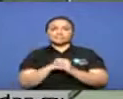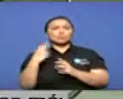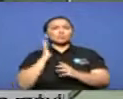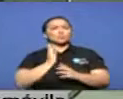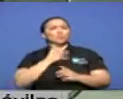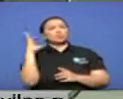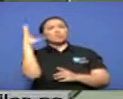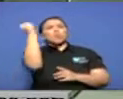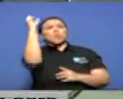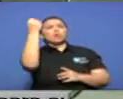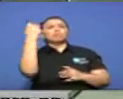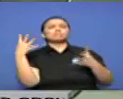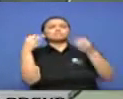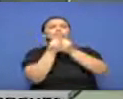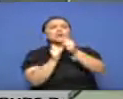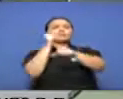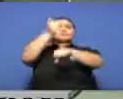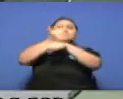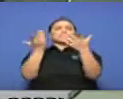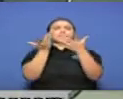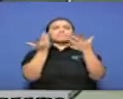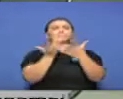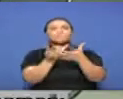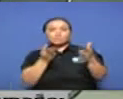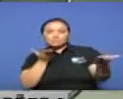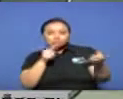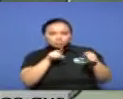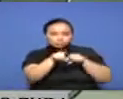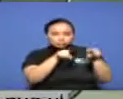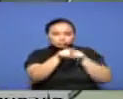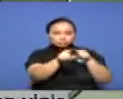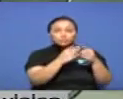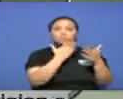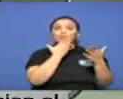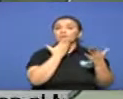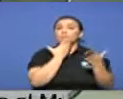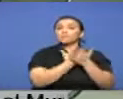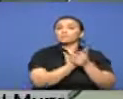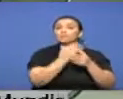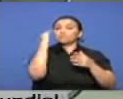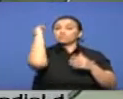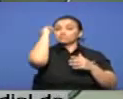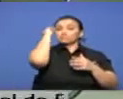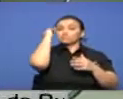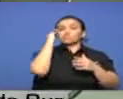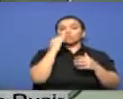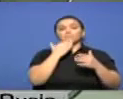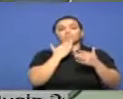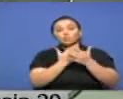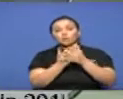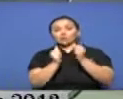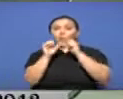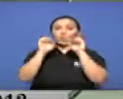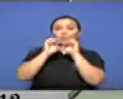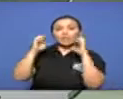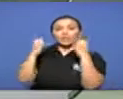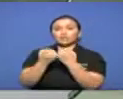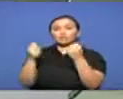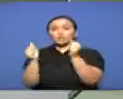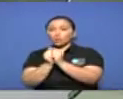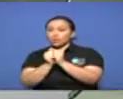institución está alcanzando porque va paralelo de una buena capacitación con insumos una buena capacitación con equipos con